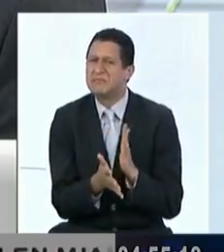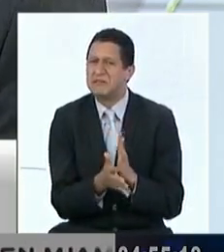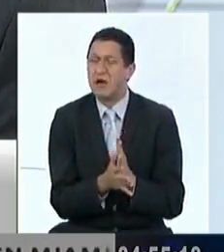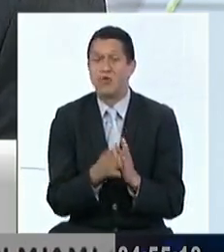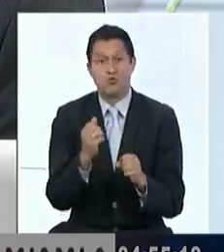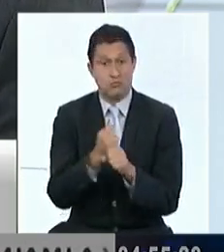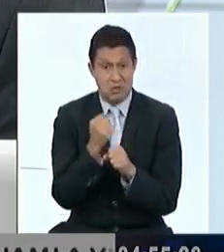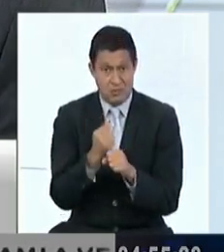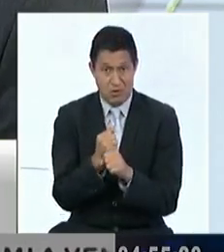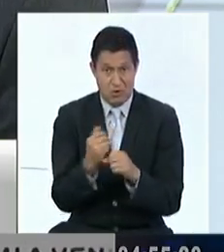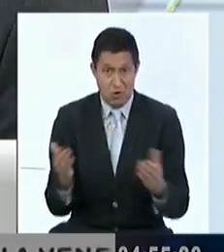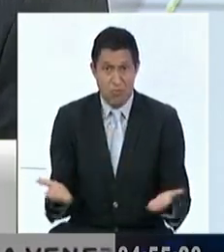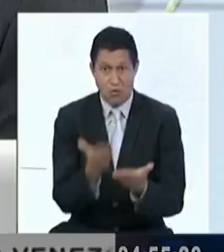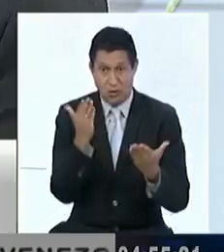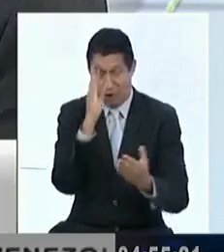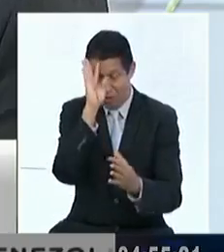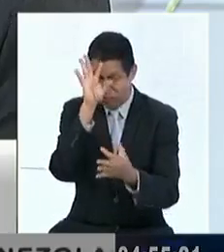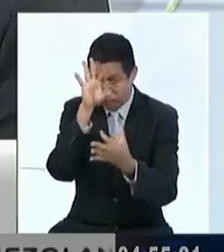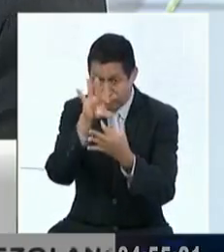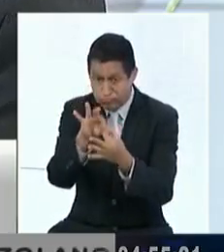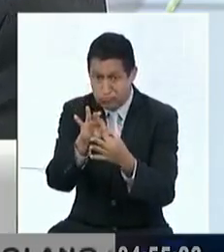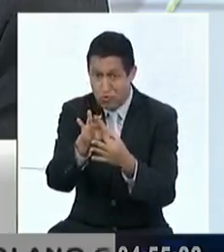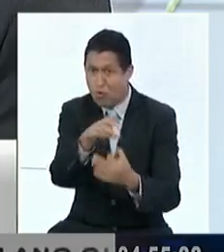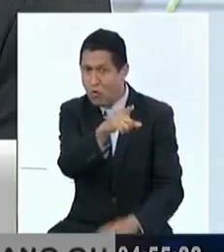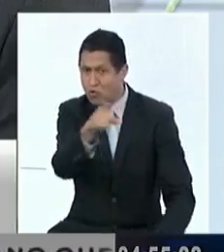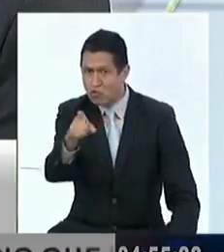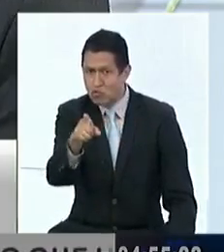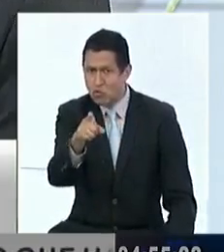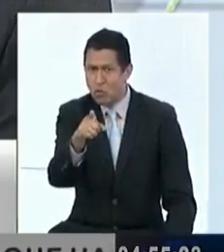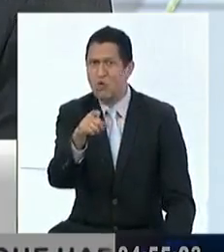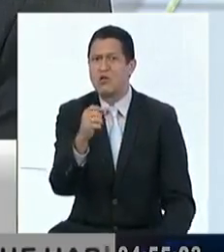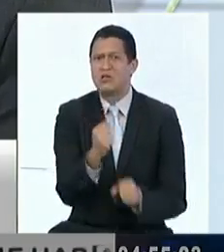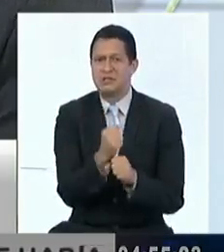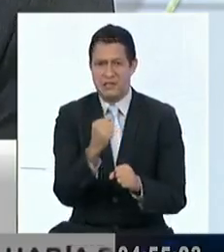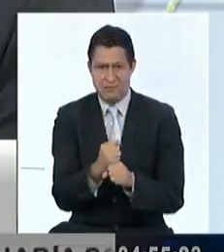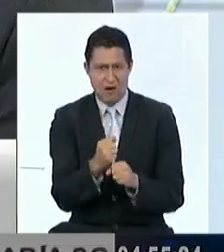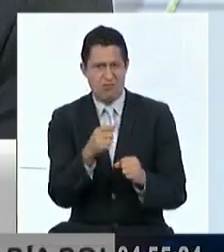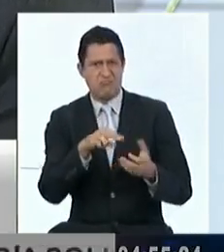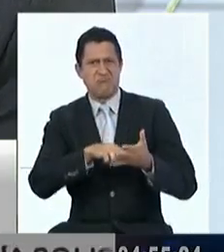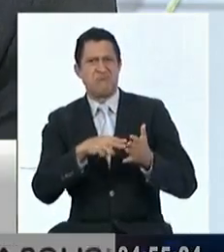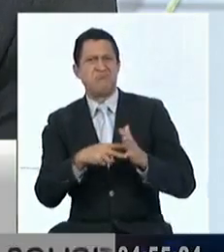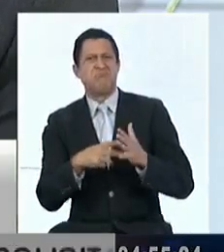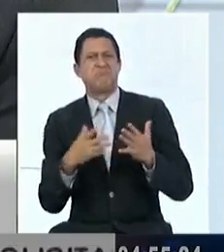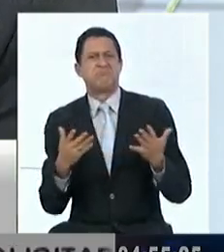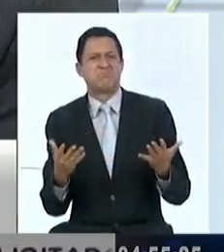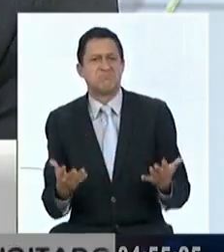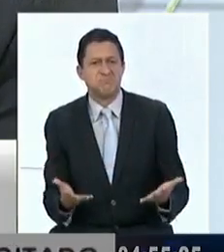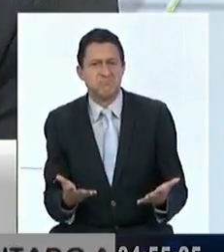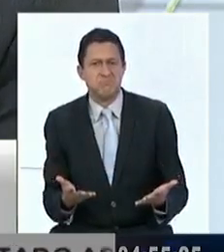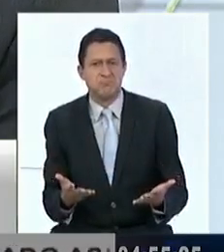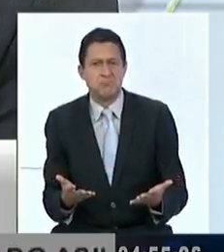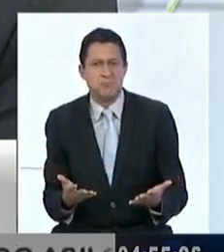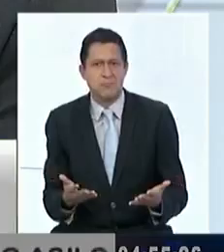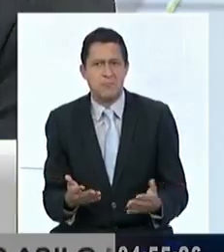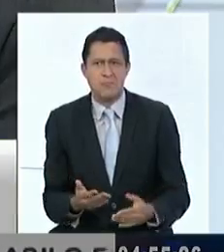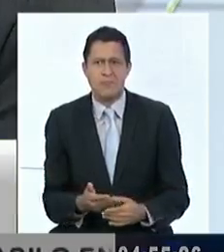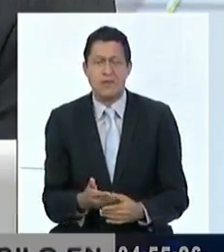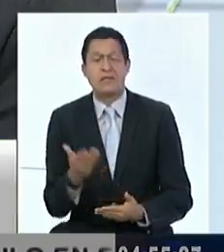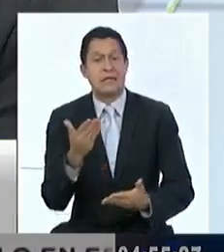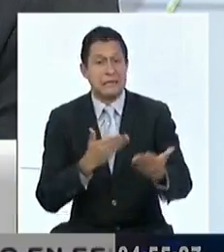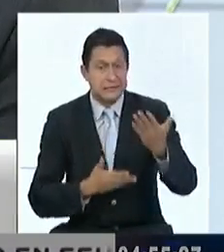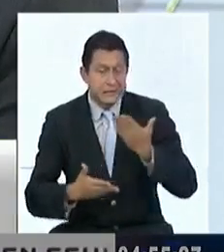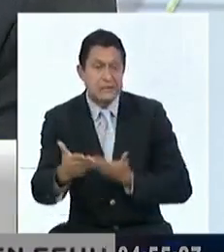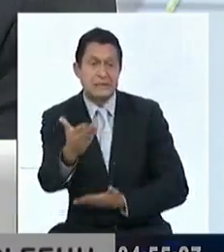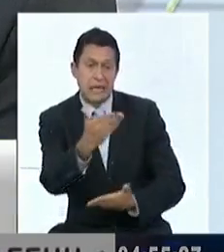trabajador que está motivado a la afiliación tú tienes que colocarlos en rol que tiene que precisamente que ver con ese intercambio